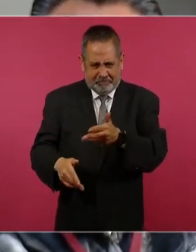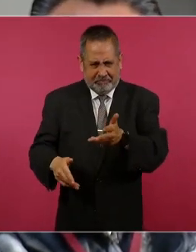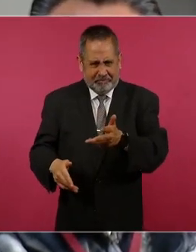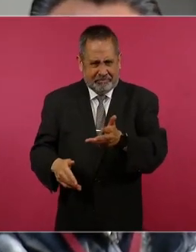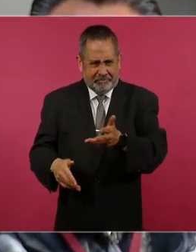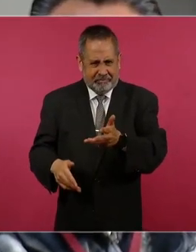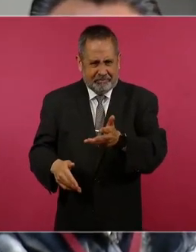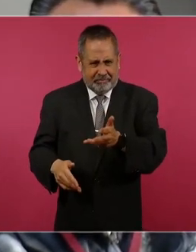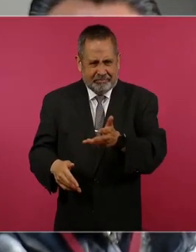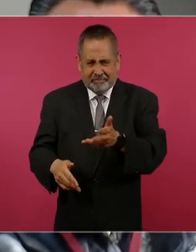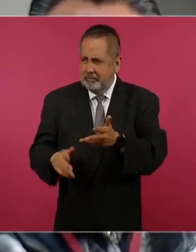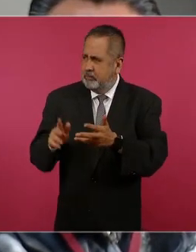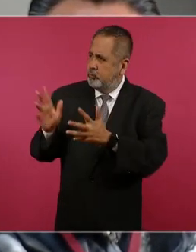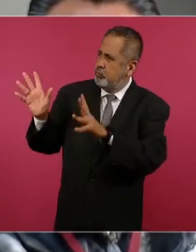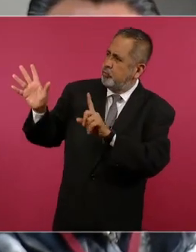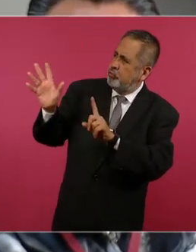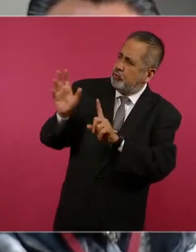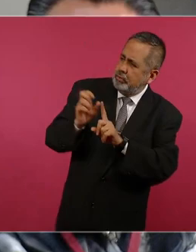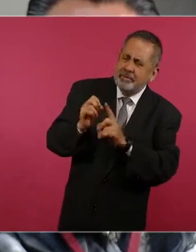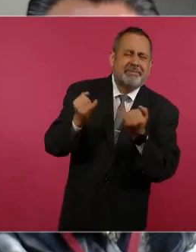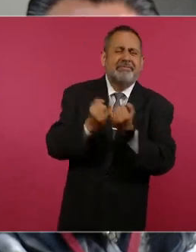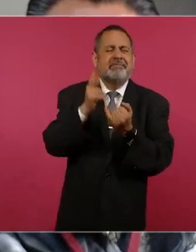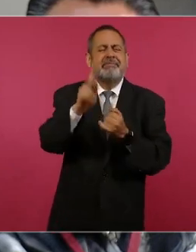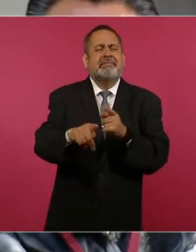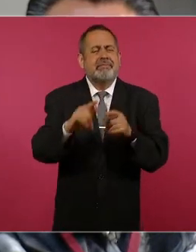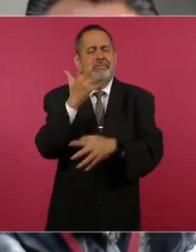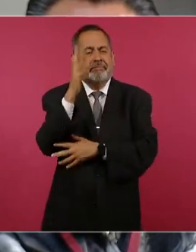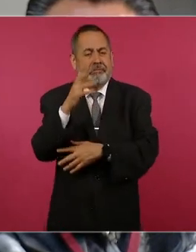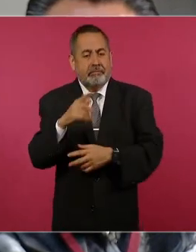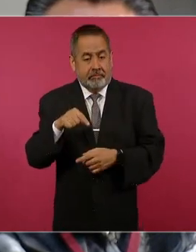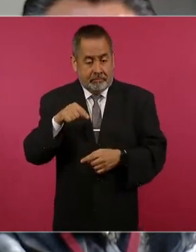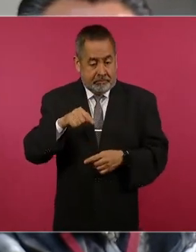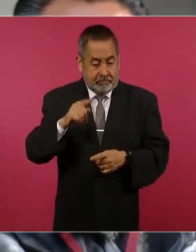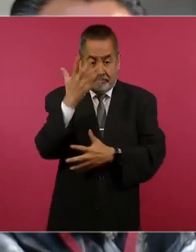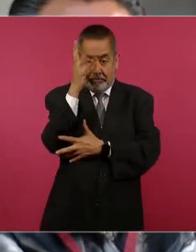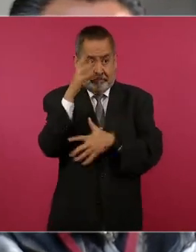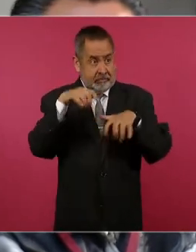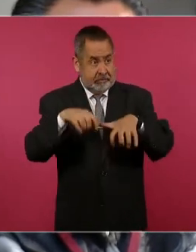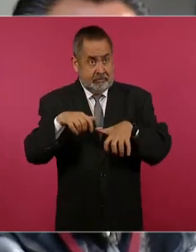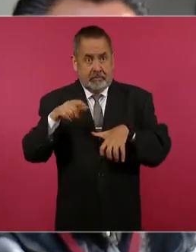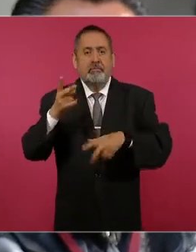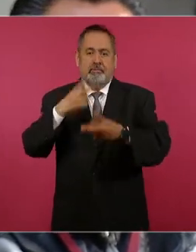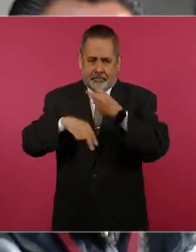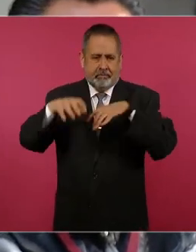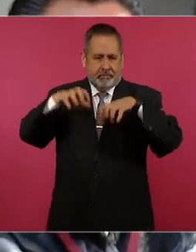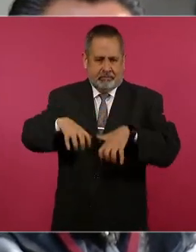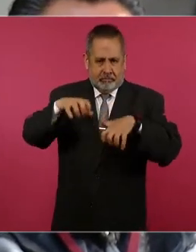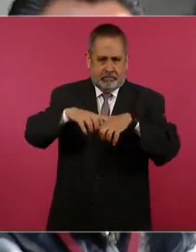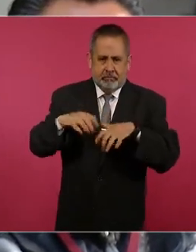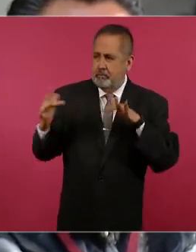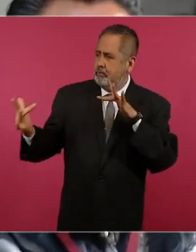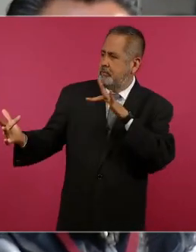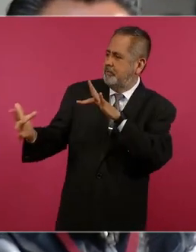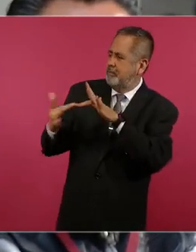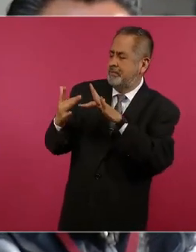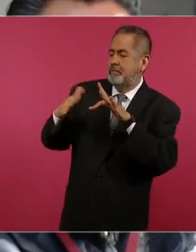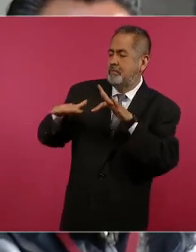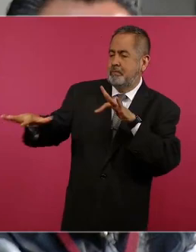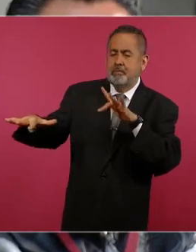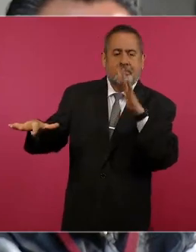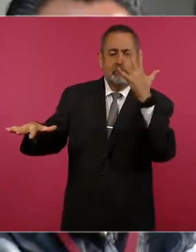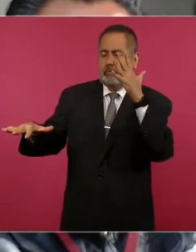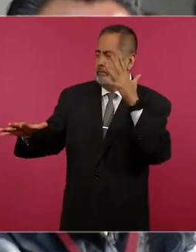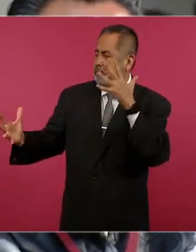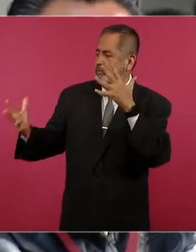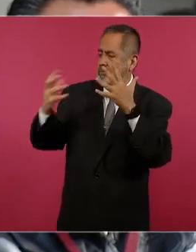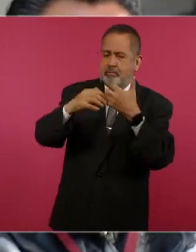al mar, como pasa con los árboles, o sea, llueve donde hay árboles porque hay una comunicación entre el mar y los árboles. Cuando